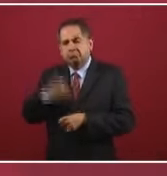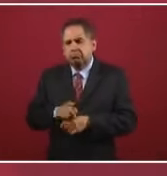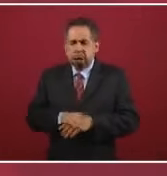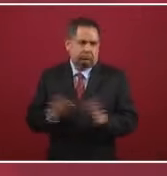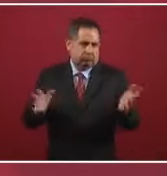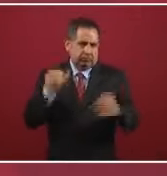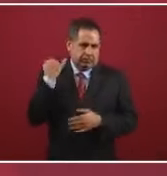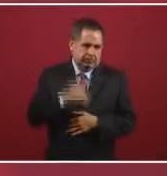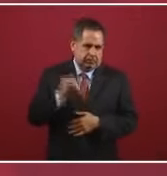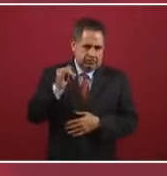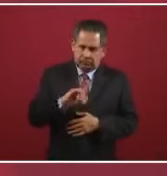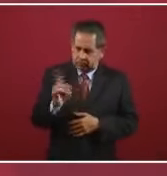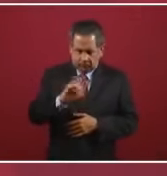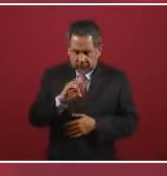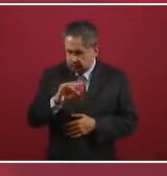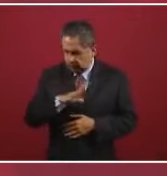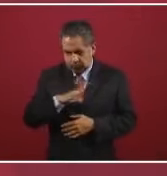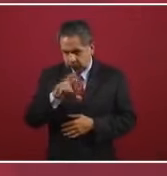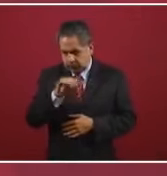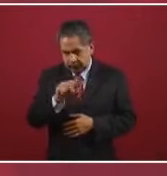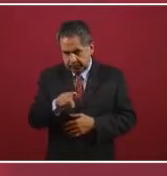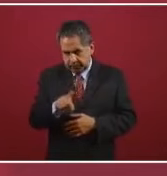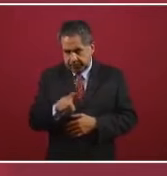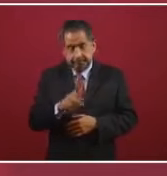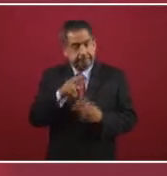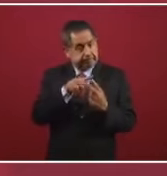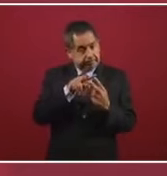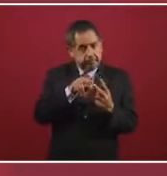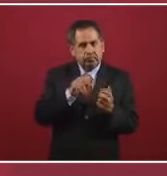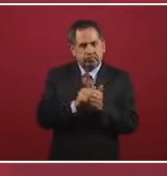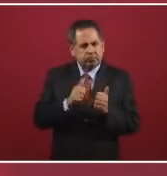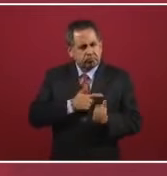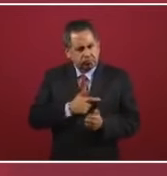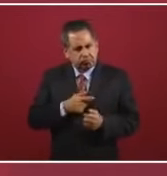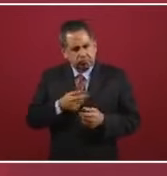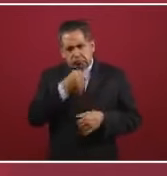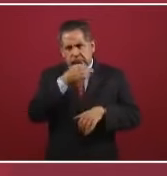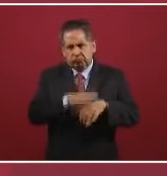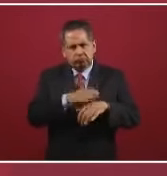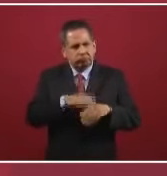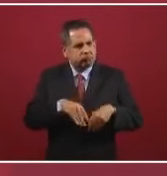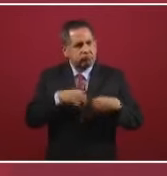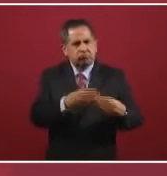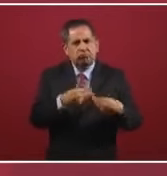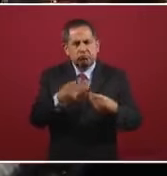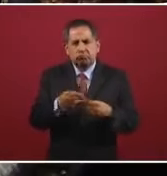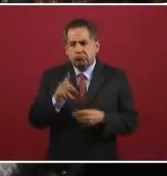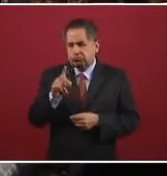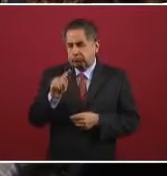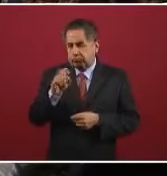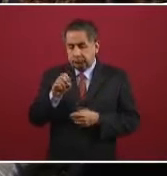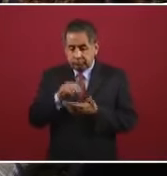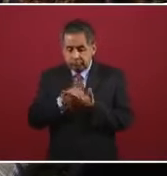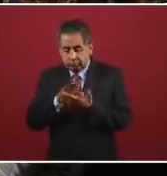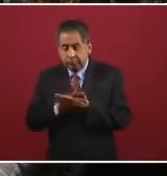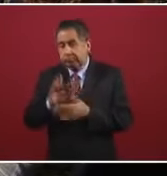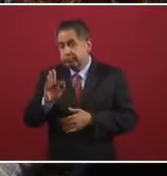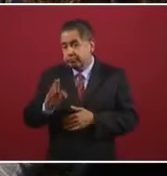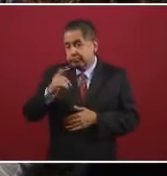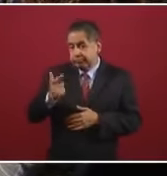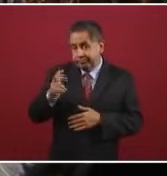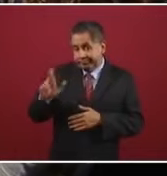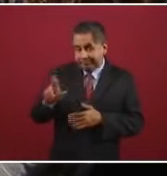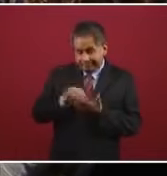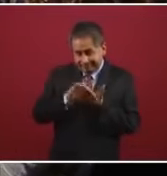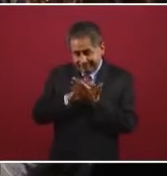absurdo. Entonces, esas dos investigaciones, con mucho gusto te podemos dar los datos que tiene la Fiscalía